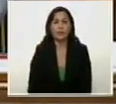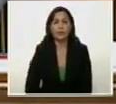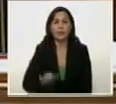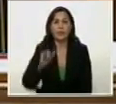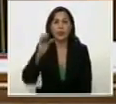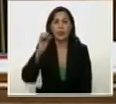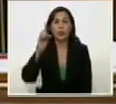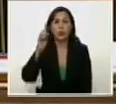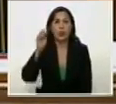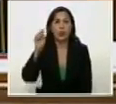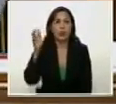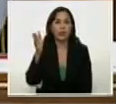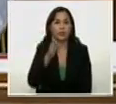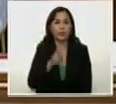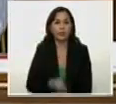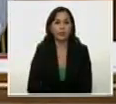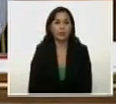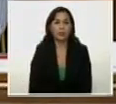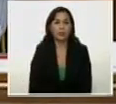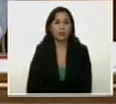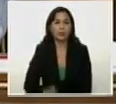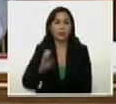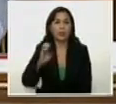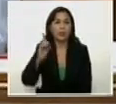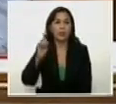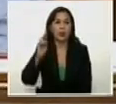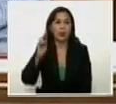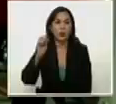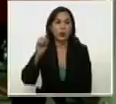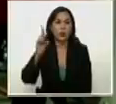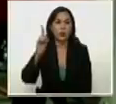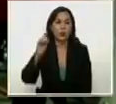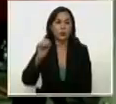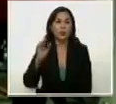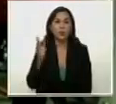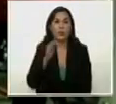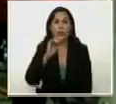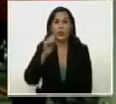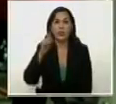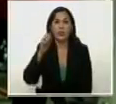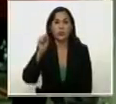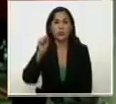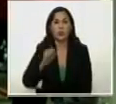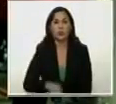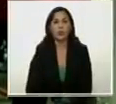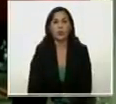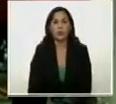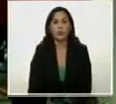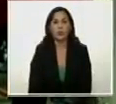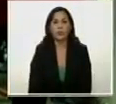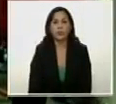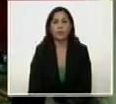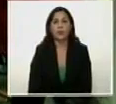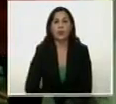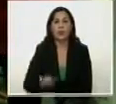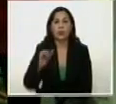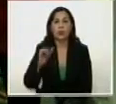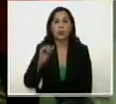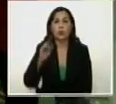Yolanda Carmona, Eduardo Daboín, Jesús Armando Guzmán, Yuber